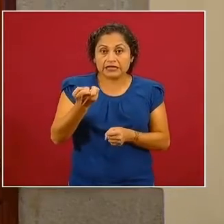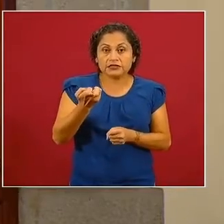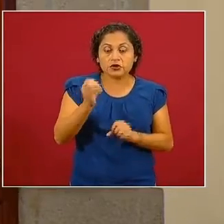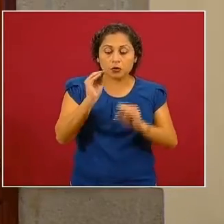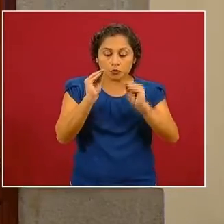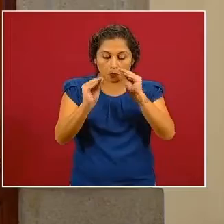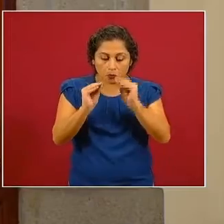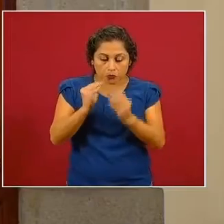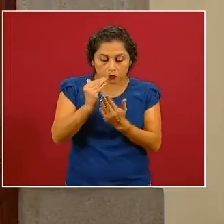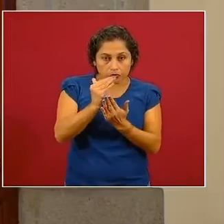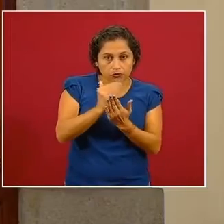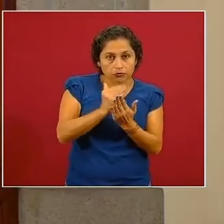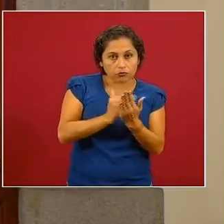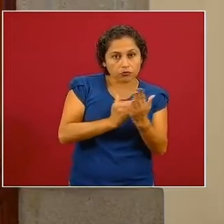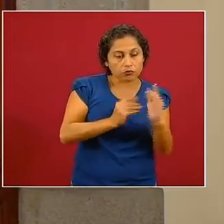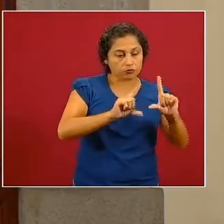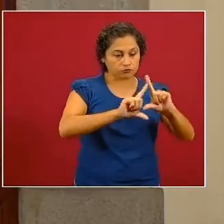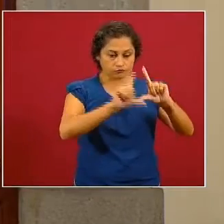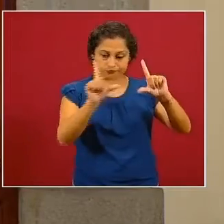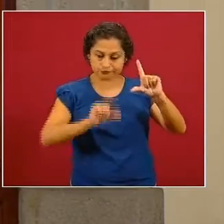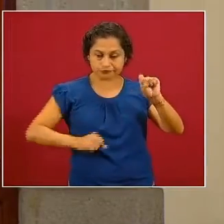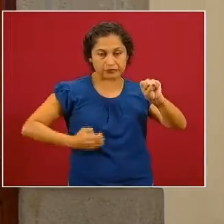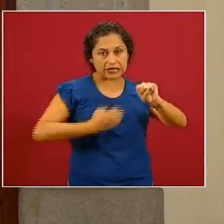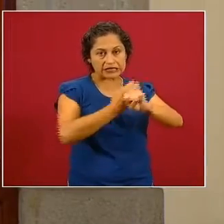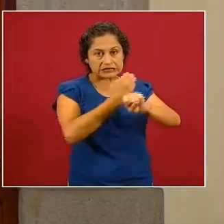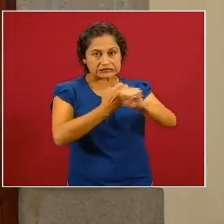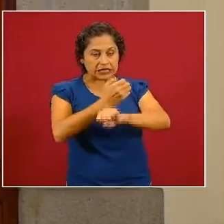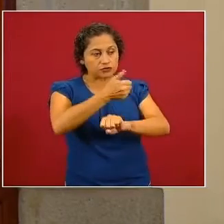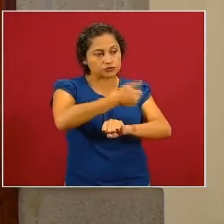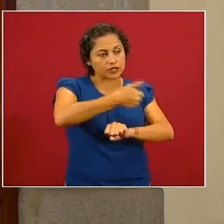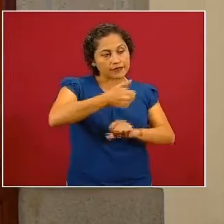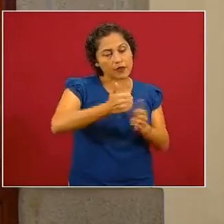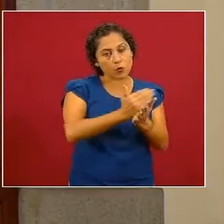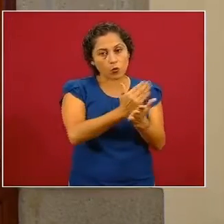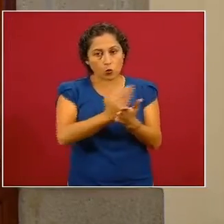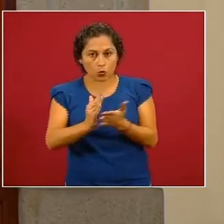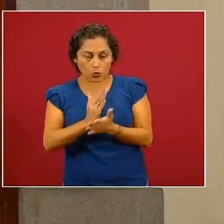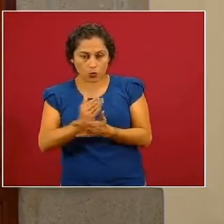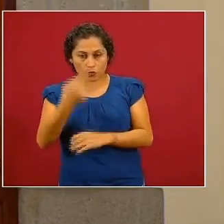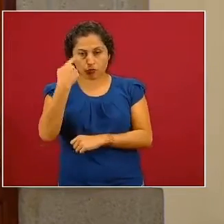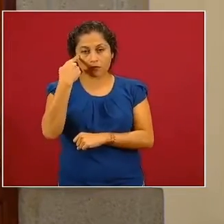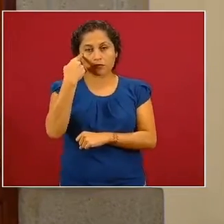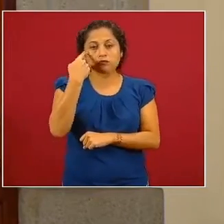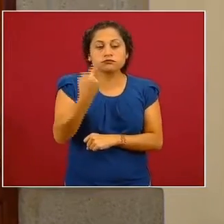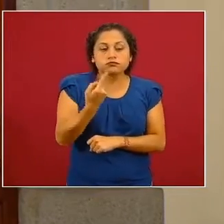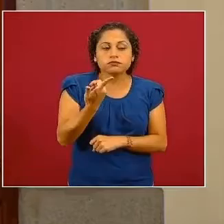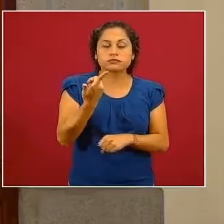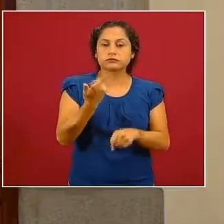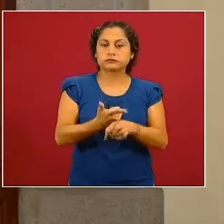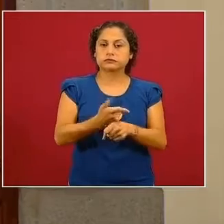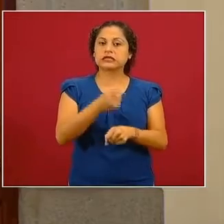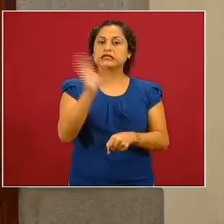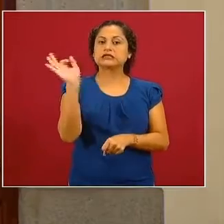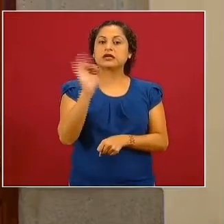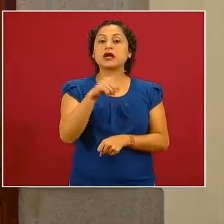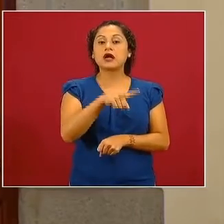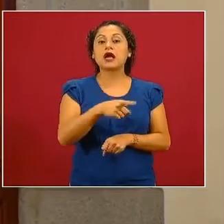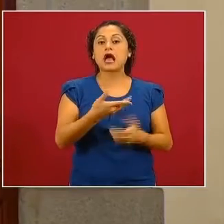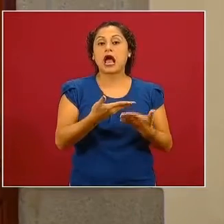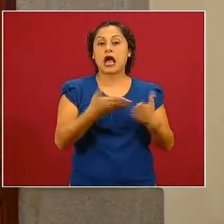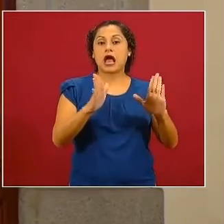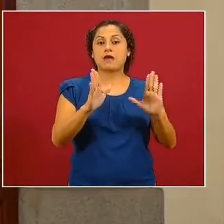de cada una de las entidades federativas para ver qué tan seguro es abrir o cerrar en una